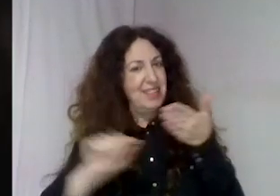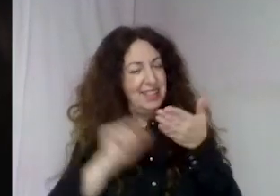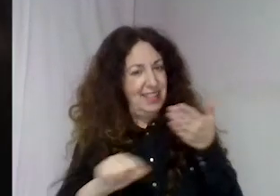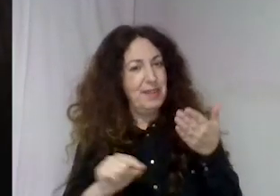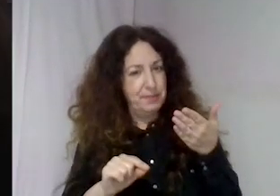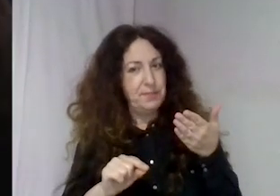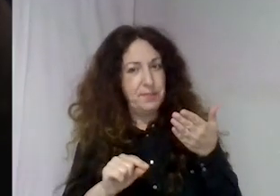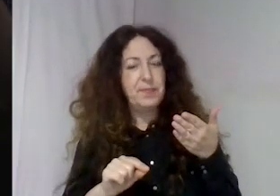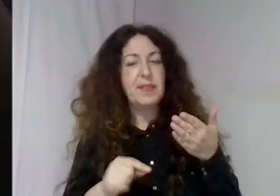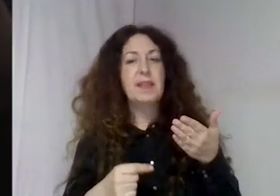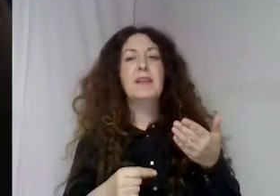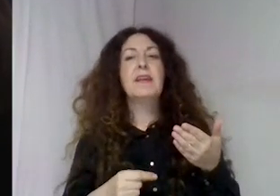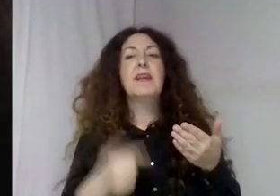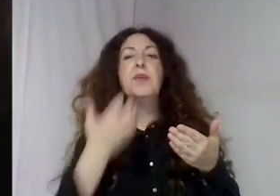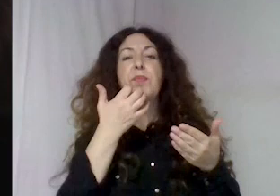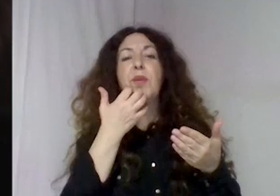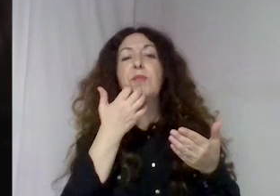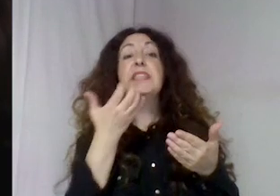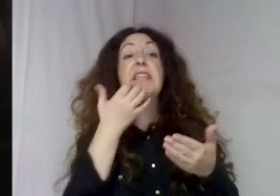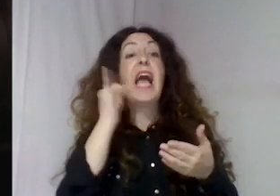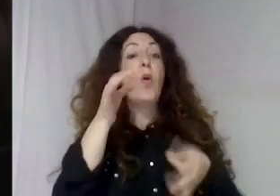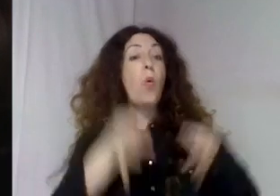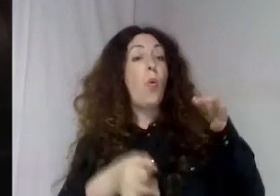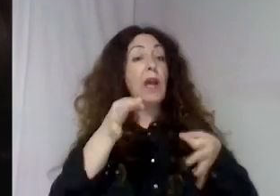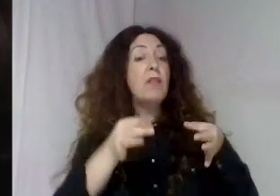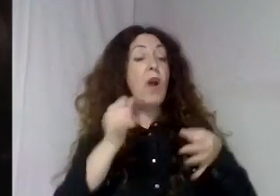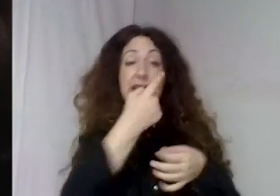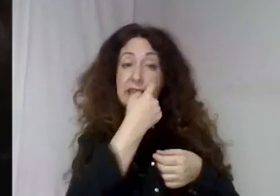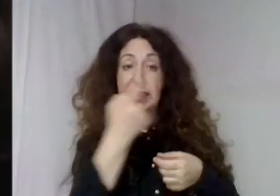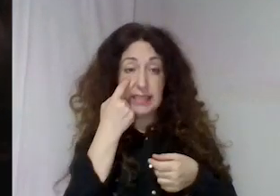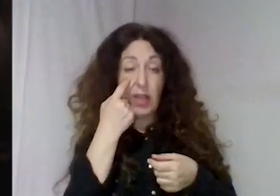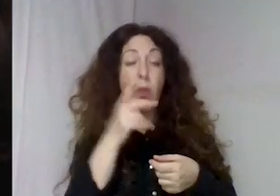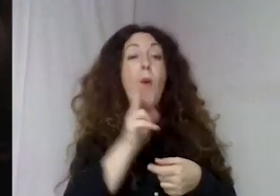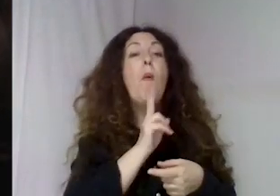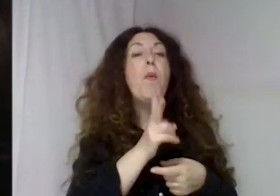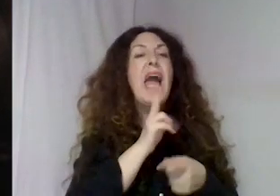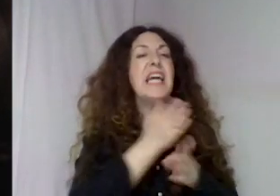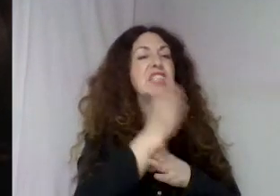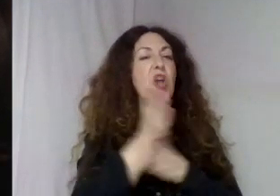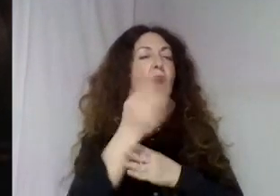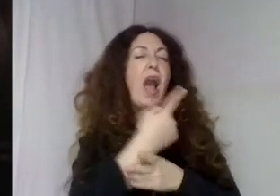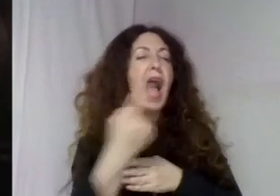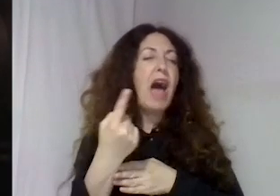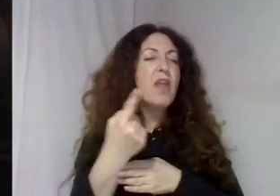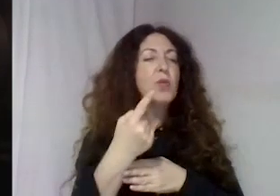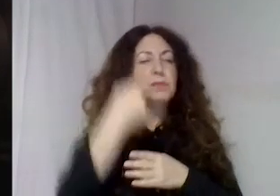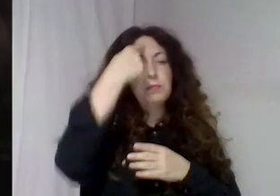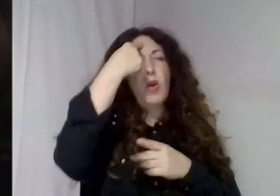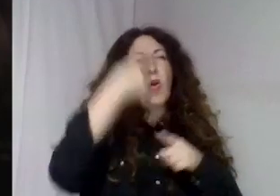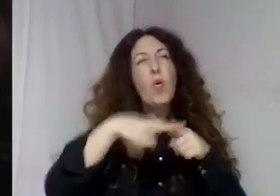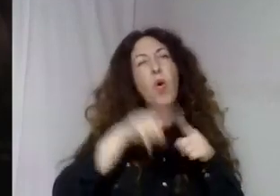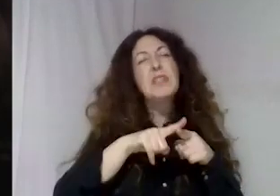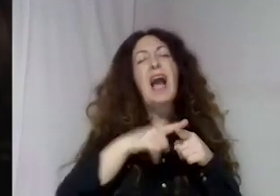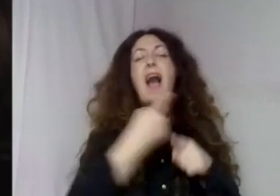Contesto un poco por alusiones al problema del genio. Bueno, en primer lugar, lo que yo justamente decía es que en ese juego el genio